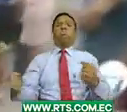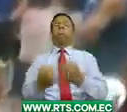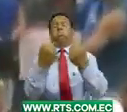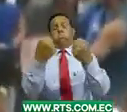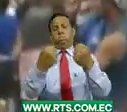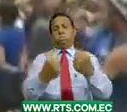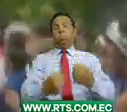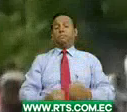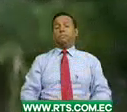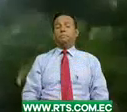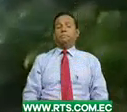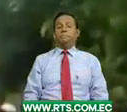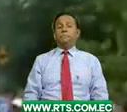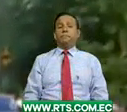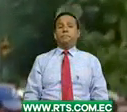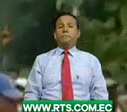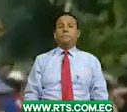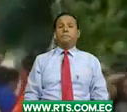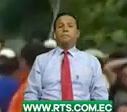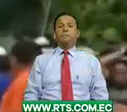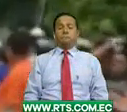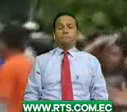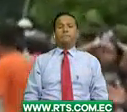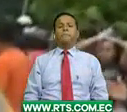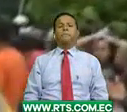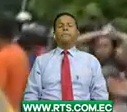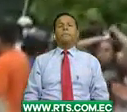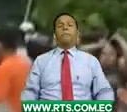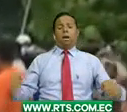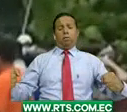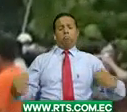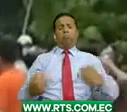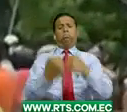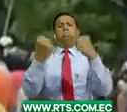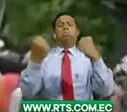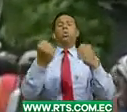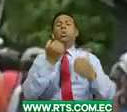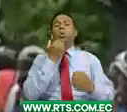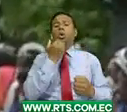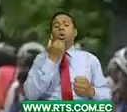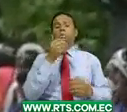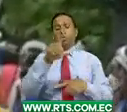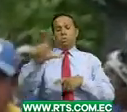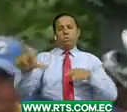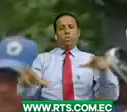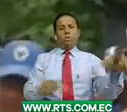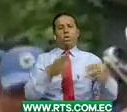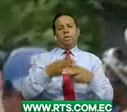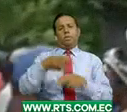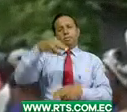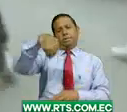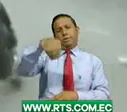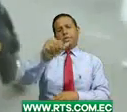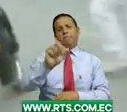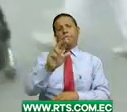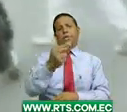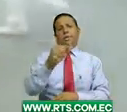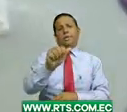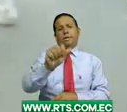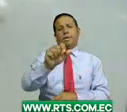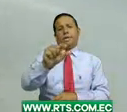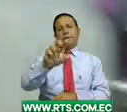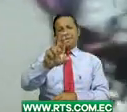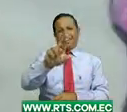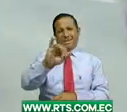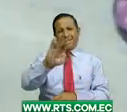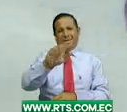¿Cómo será posible? El accidente de tránsito ocurrió a la altura del recinto La Margarita en la vía Ababa. La joven